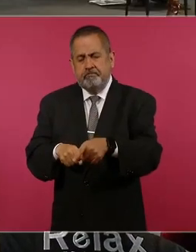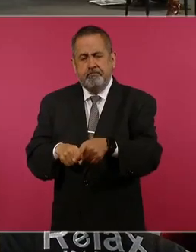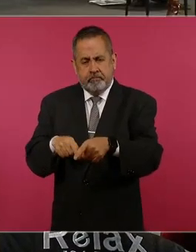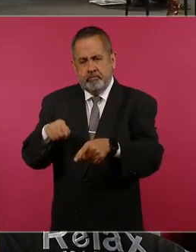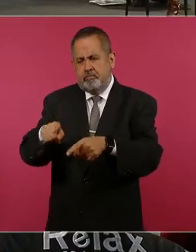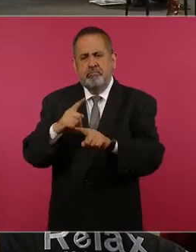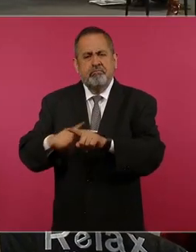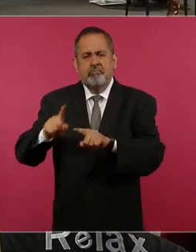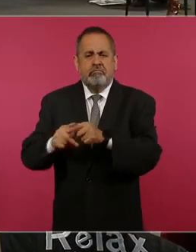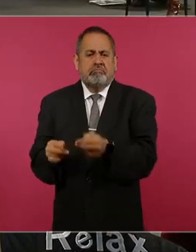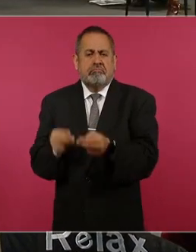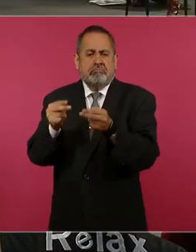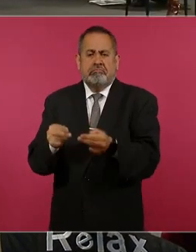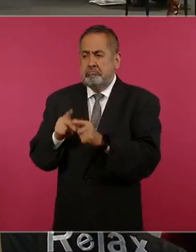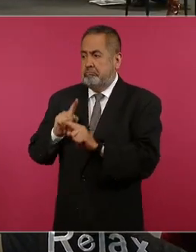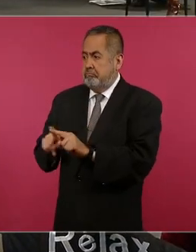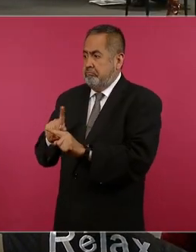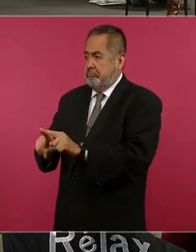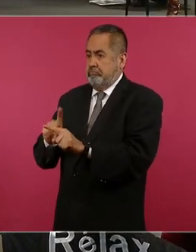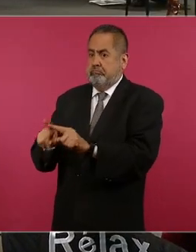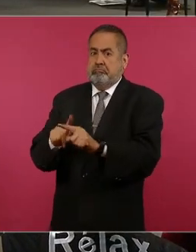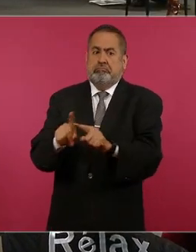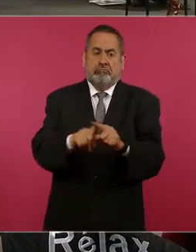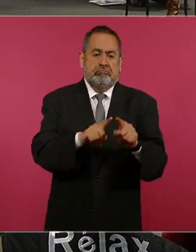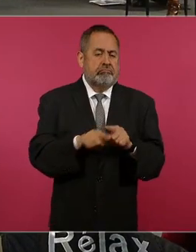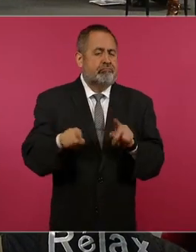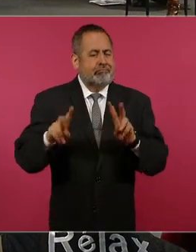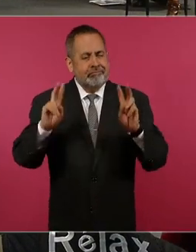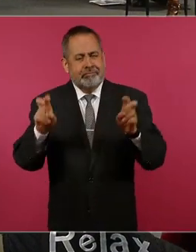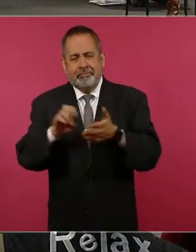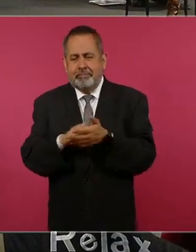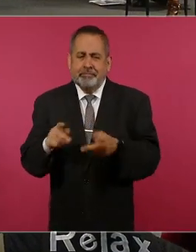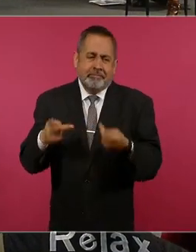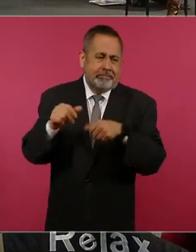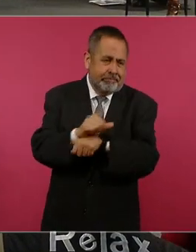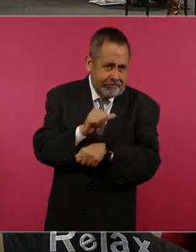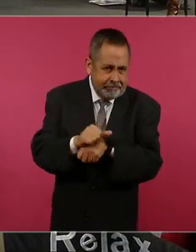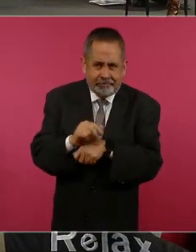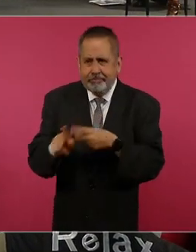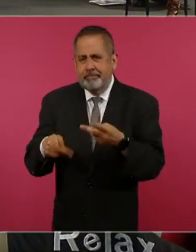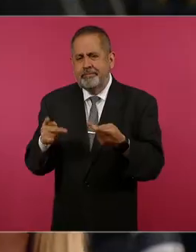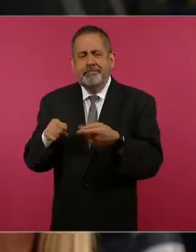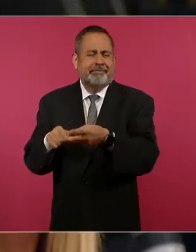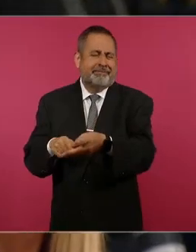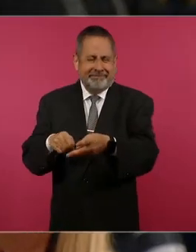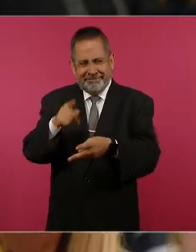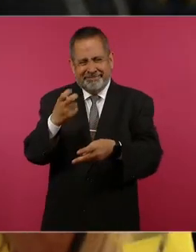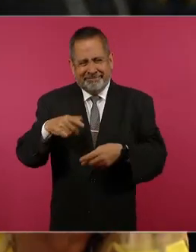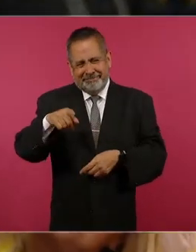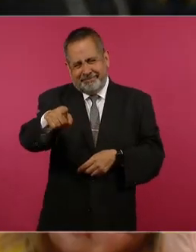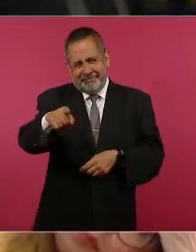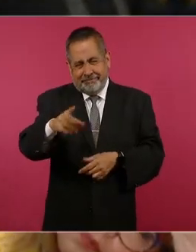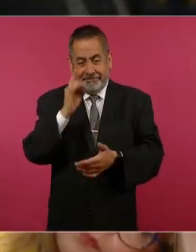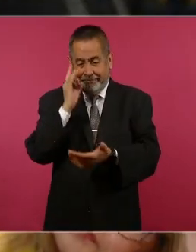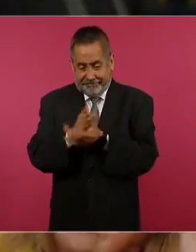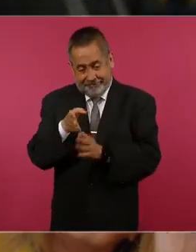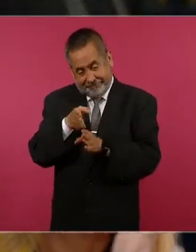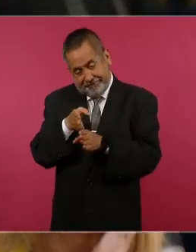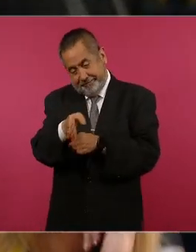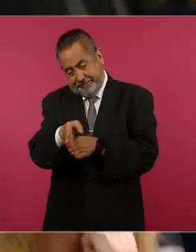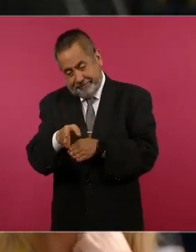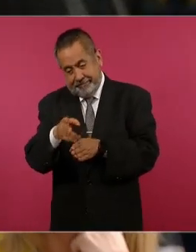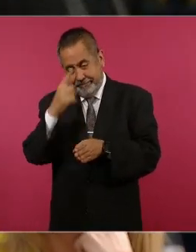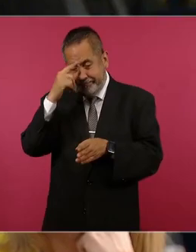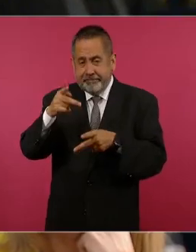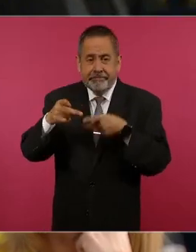a múltiples negocios, aquí se han expuesto, como el tema de los vehículos, como el tema… este asunto de que no se dedican solamente a